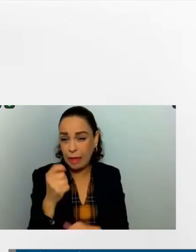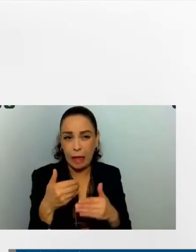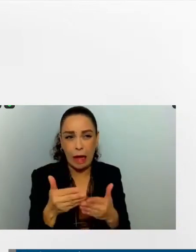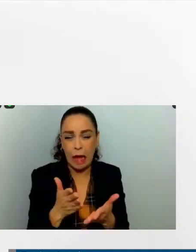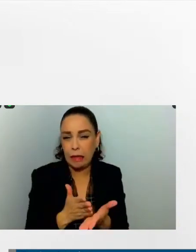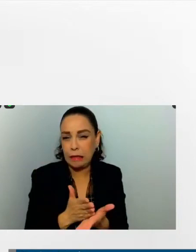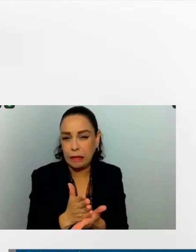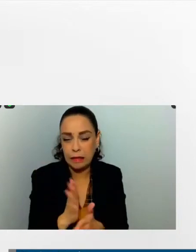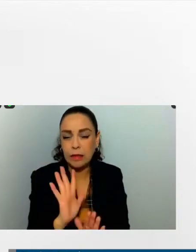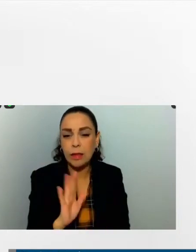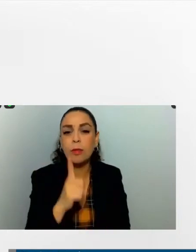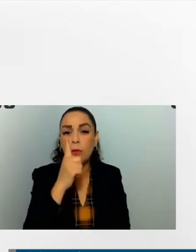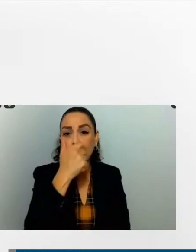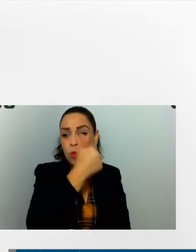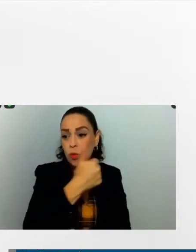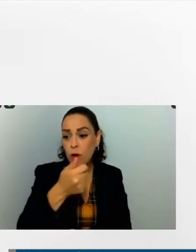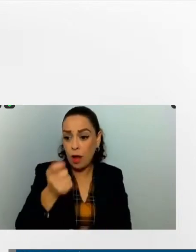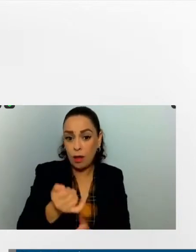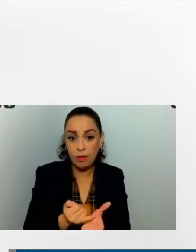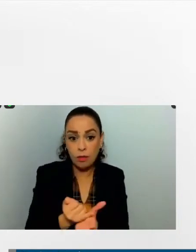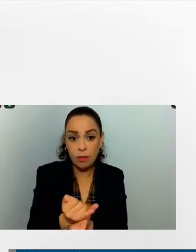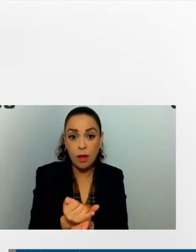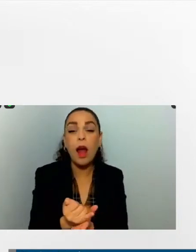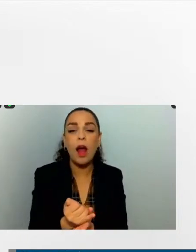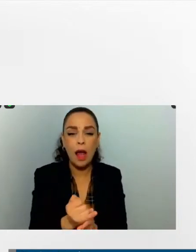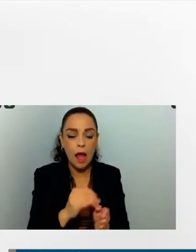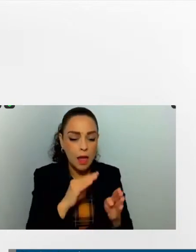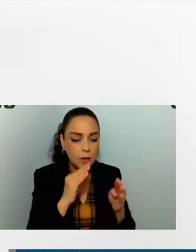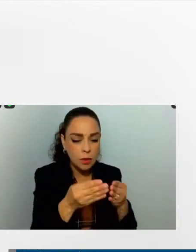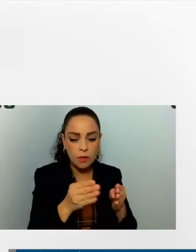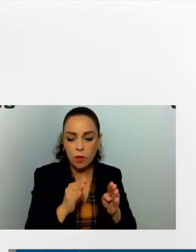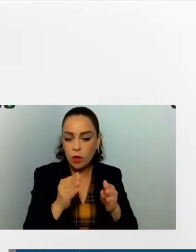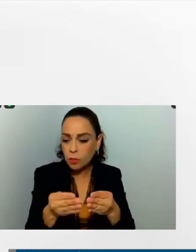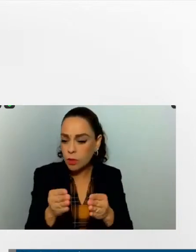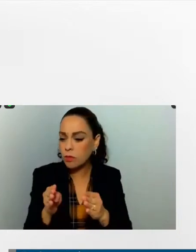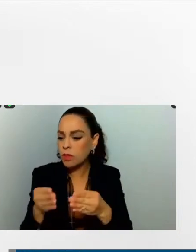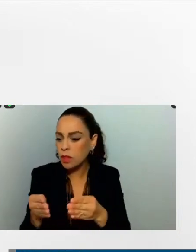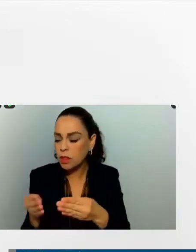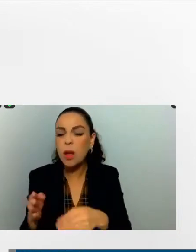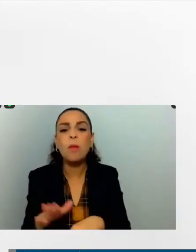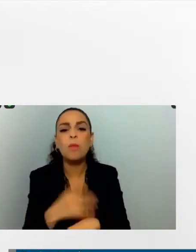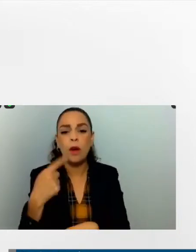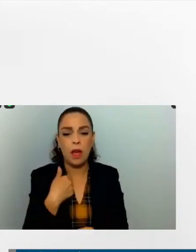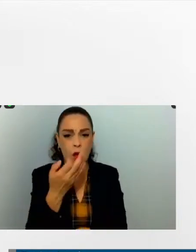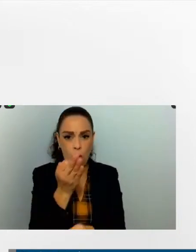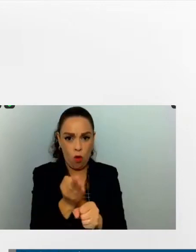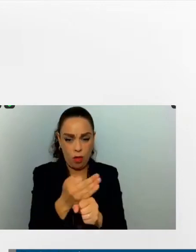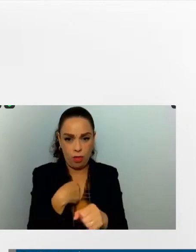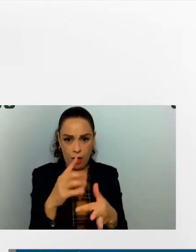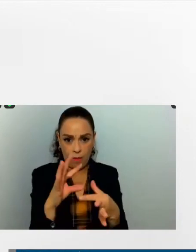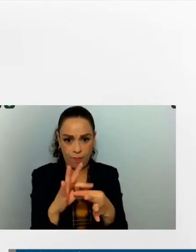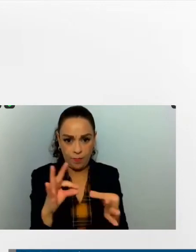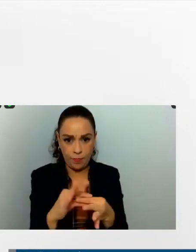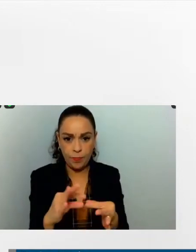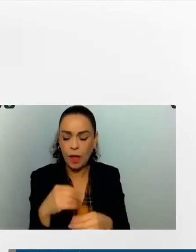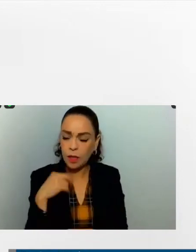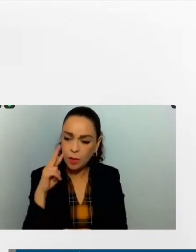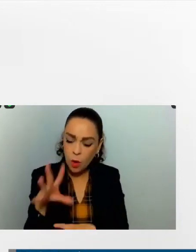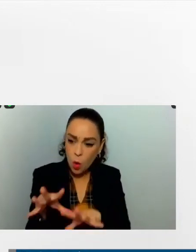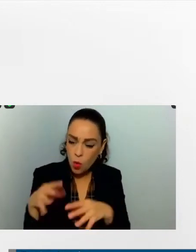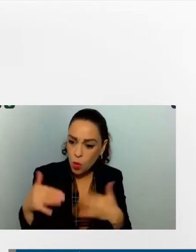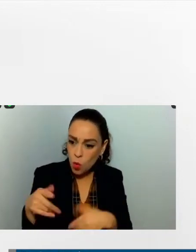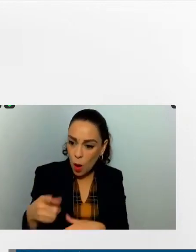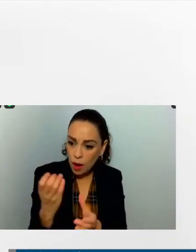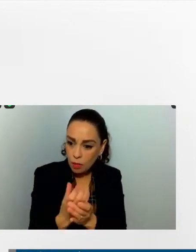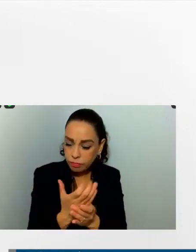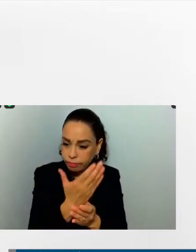analizar cómo todas las sentencias van desarrollando los puntos específicos, y te digo por qué. A mí lo que me llamó mucho la atención de este cuaderno y de los demás que ha